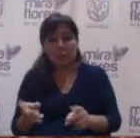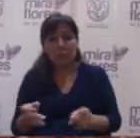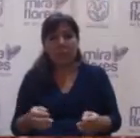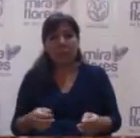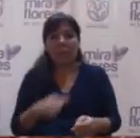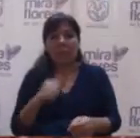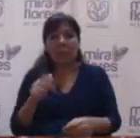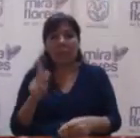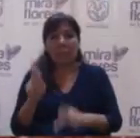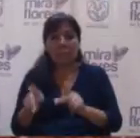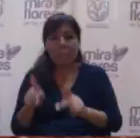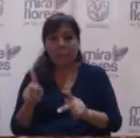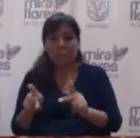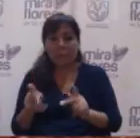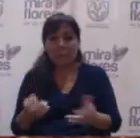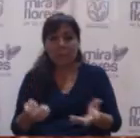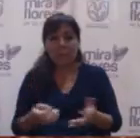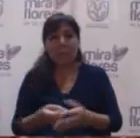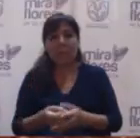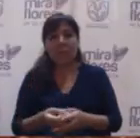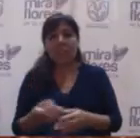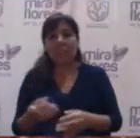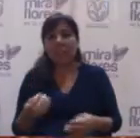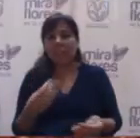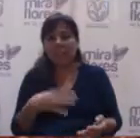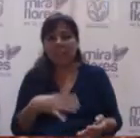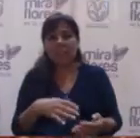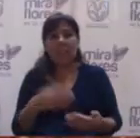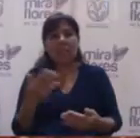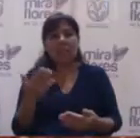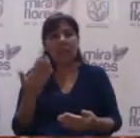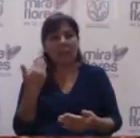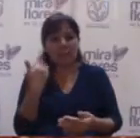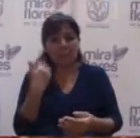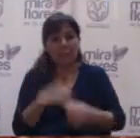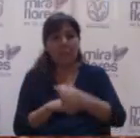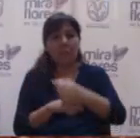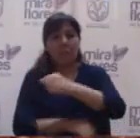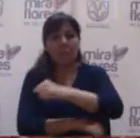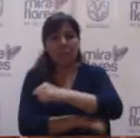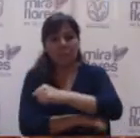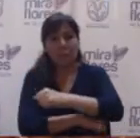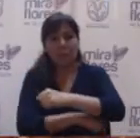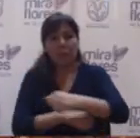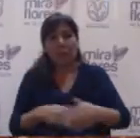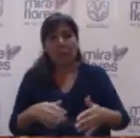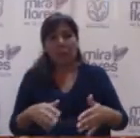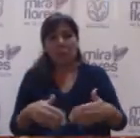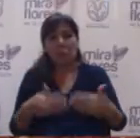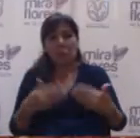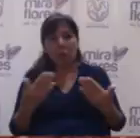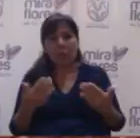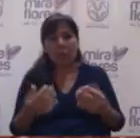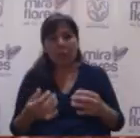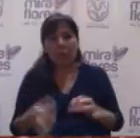aquellas personas que mencionaban que el puente antiguo podía habilitarse con unos